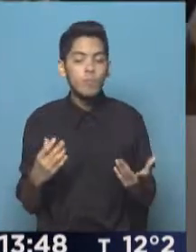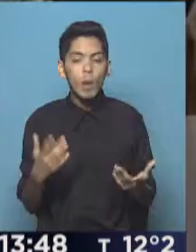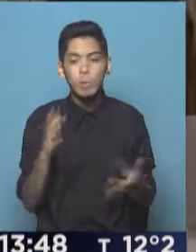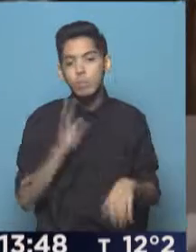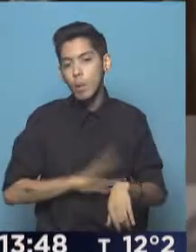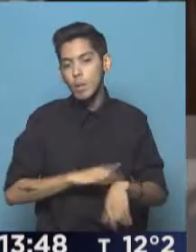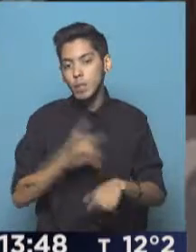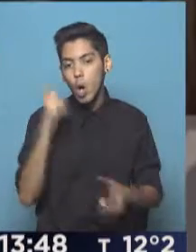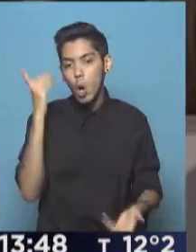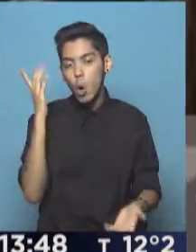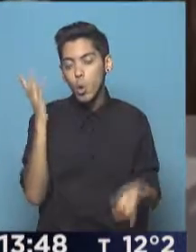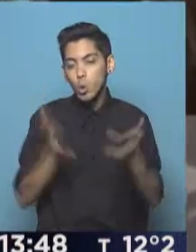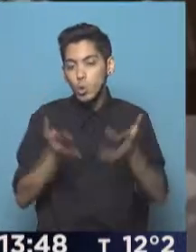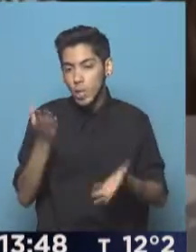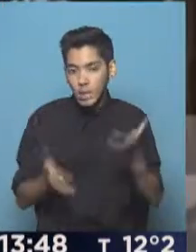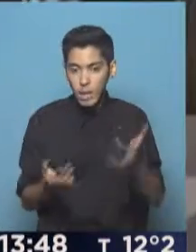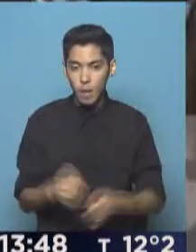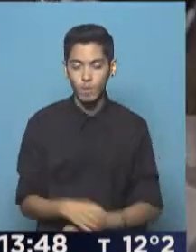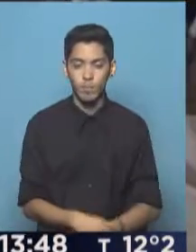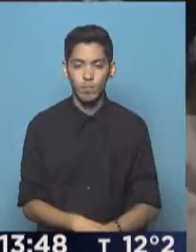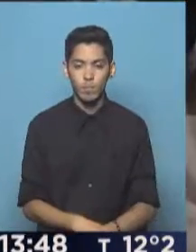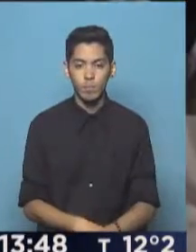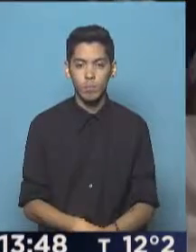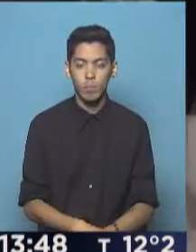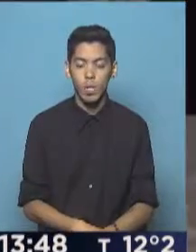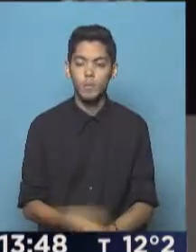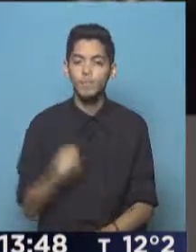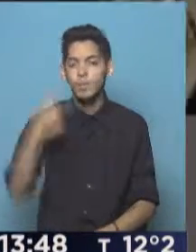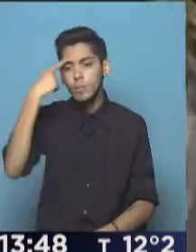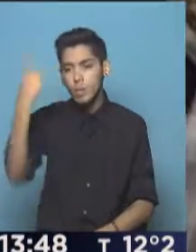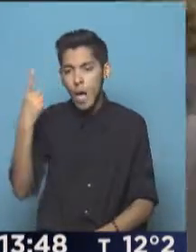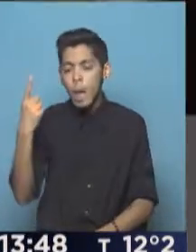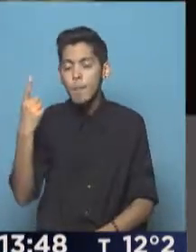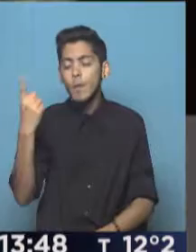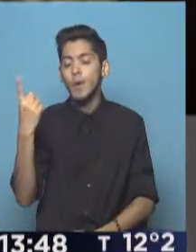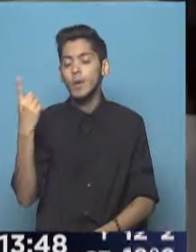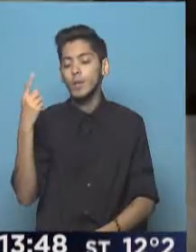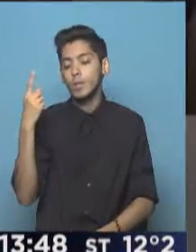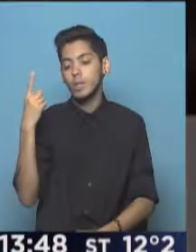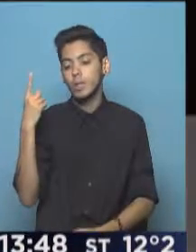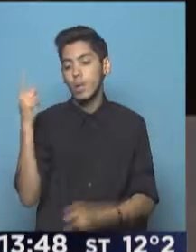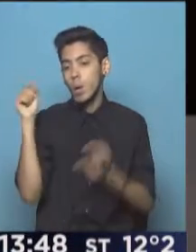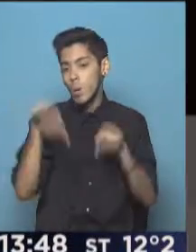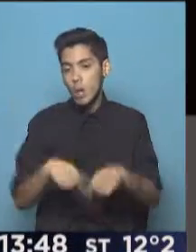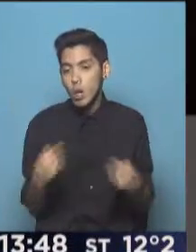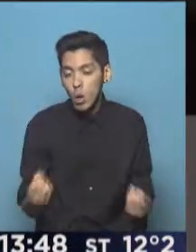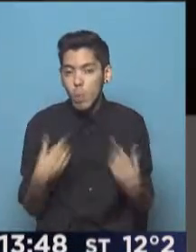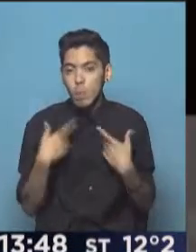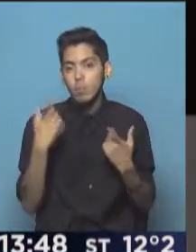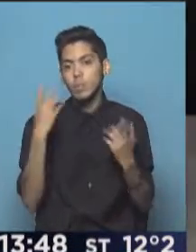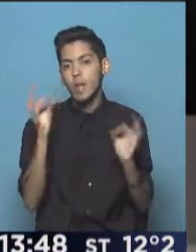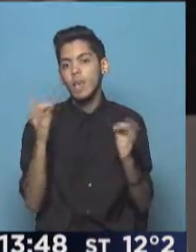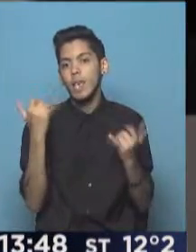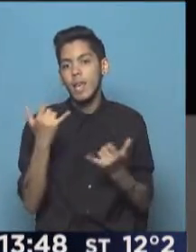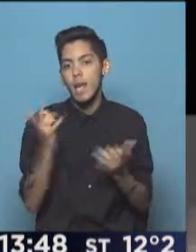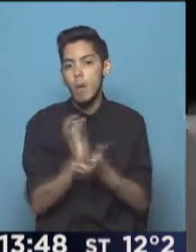justicia. ¿Por qué se entregó aquí? Bueno, nosotros creemos que se entregó acá porque pensó que tenía las garantías en Prefectura